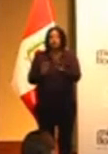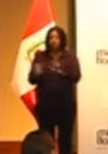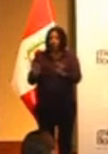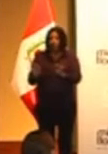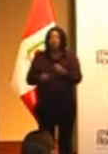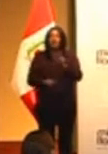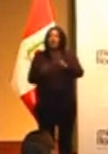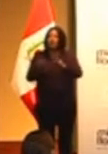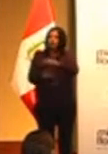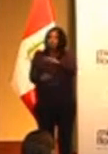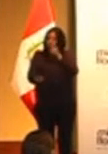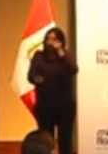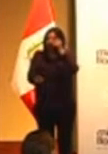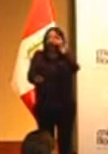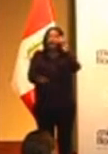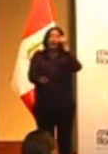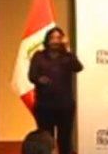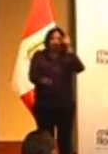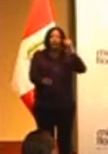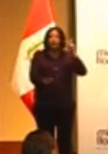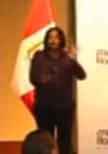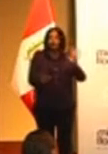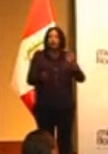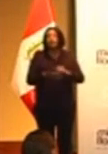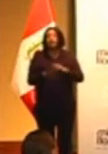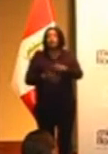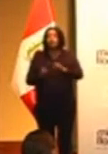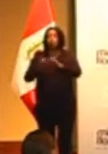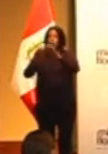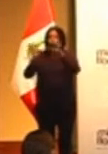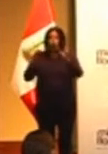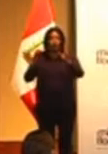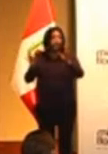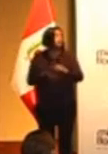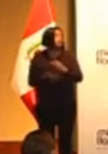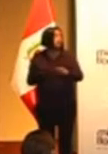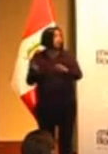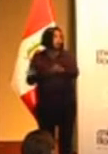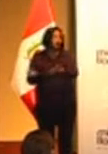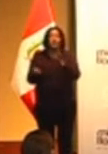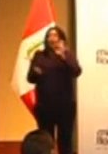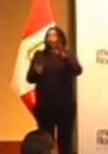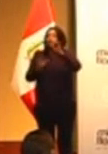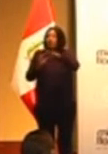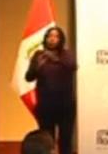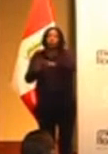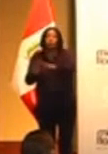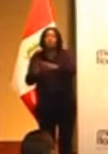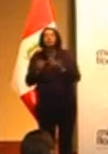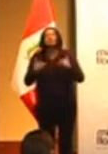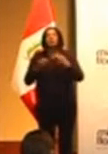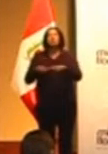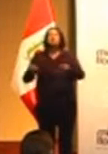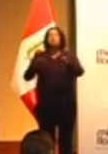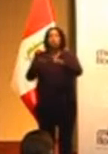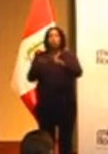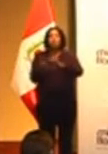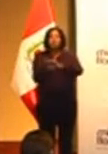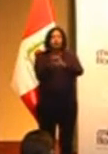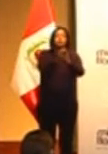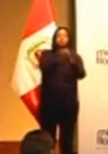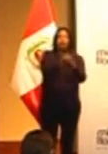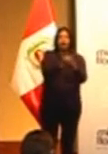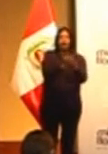sino que la gente toma conciencia y va sacando en los días que corresponde esa basura que tiene un valor, que se puede